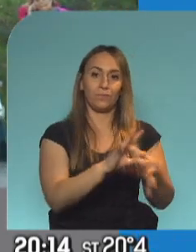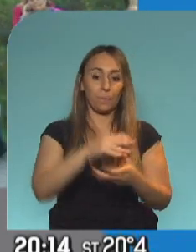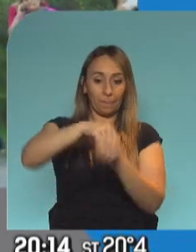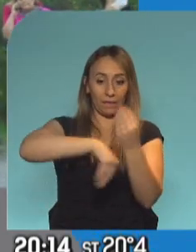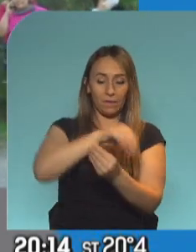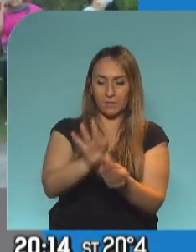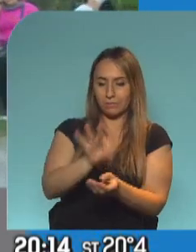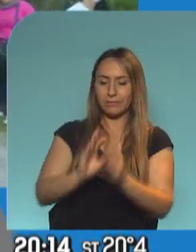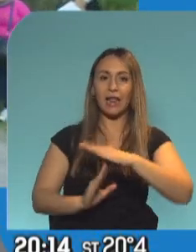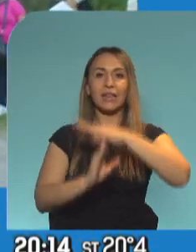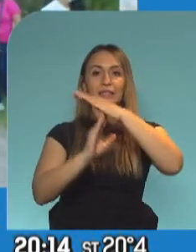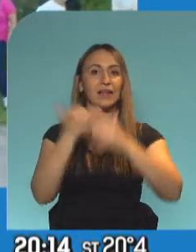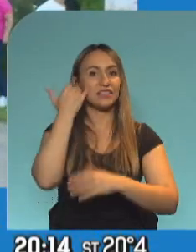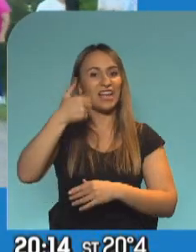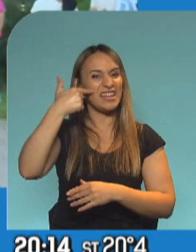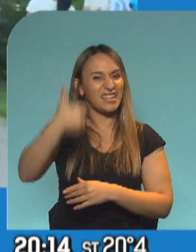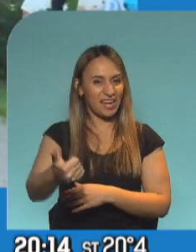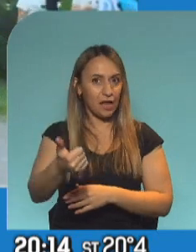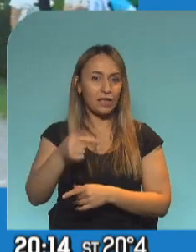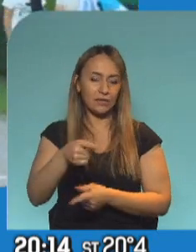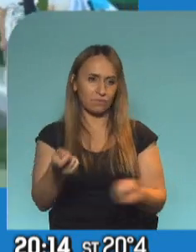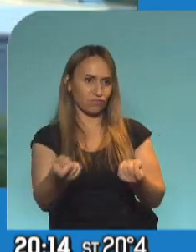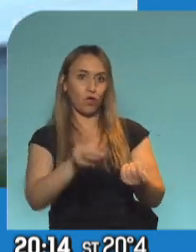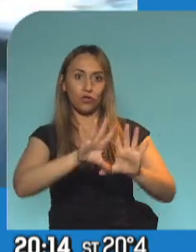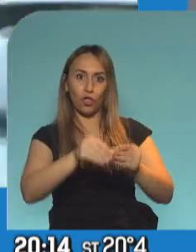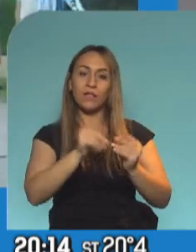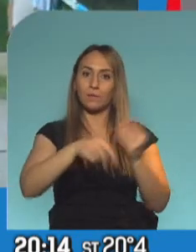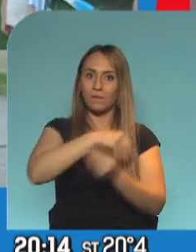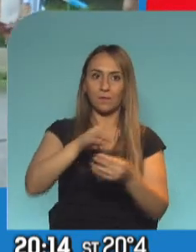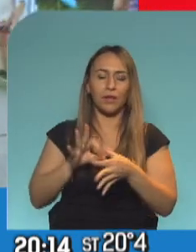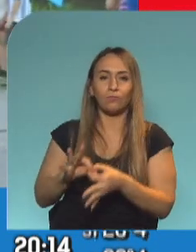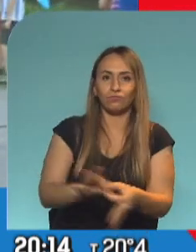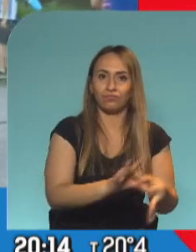esa comanda absolutamente y que se unió a la familia por supuesto que se tiene una voz de objetivo